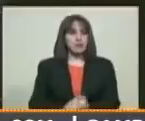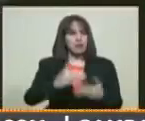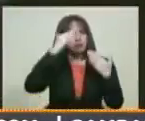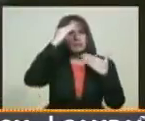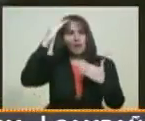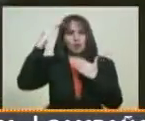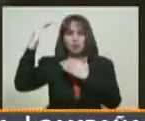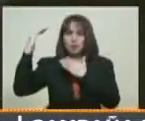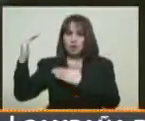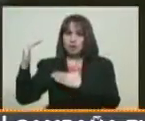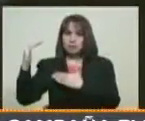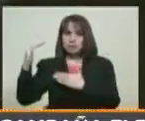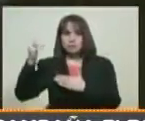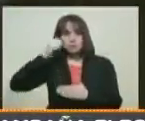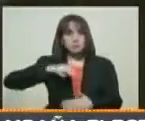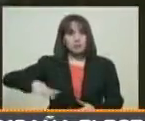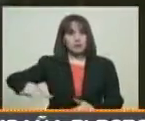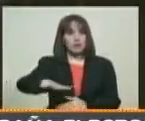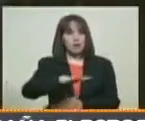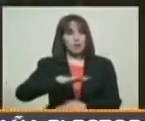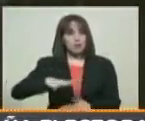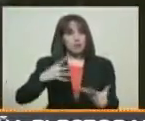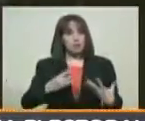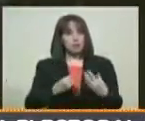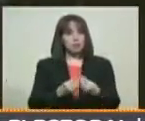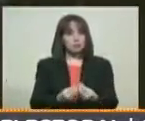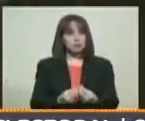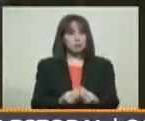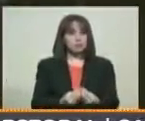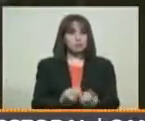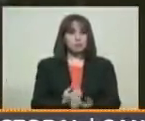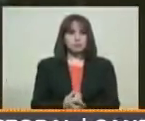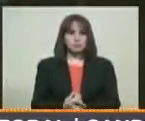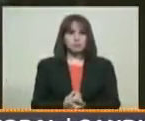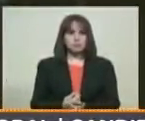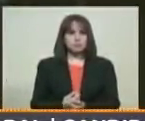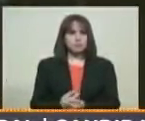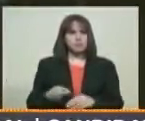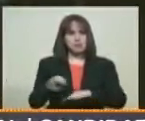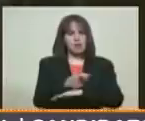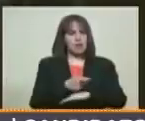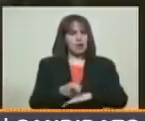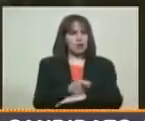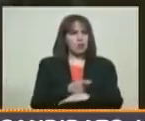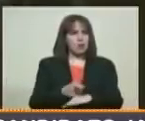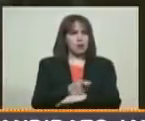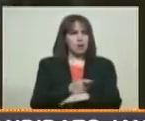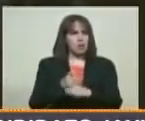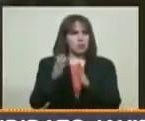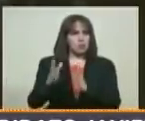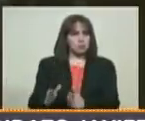saludamos al pueblo que estaba allí y al gobernador Rafael Calles.